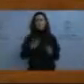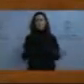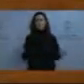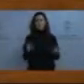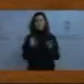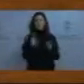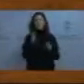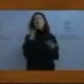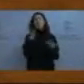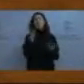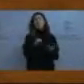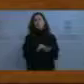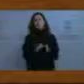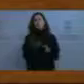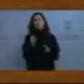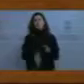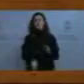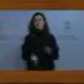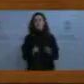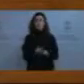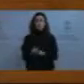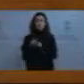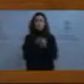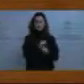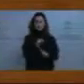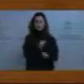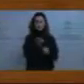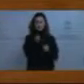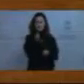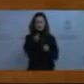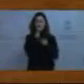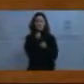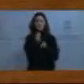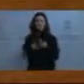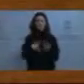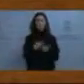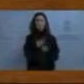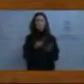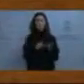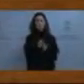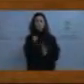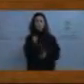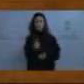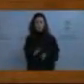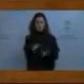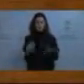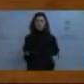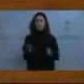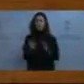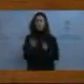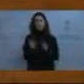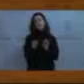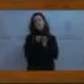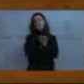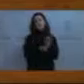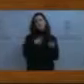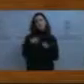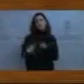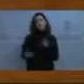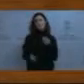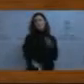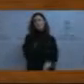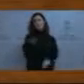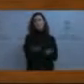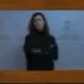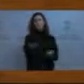que la media nacional. En el año 2014, hay datos hasta el 2015. Pero eso no es lo peor. Usted me dirá, oye, que tienen parámetros diferentes. Vamos a compararnos con